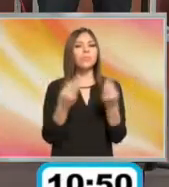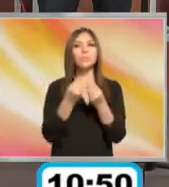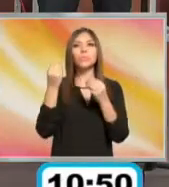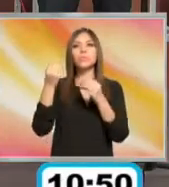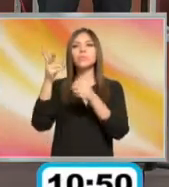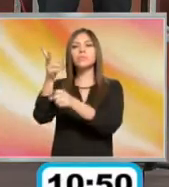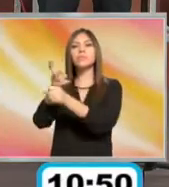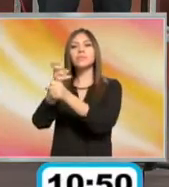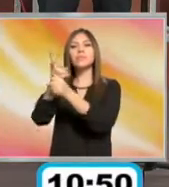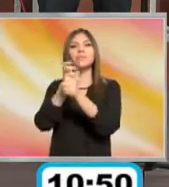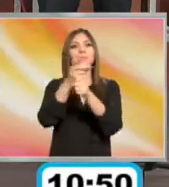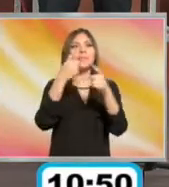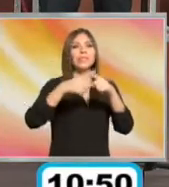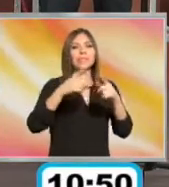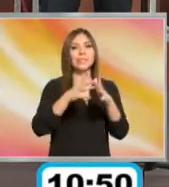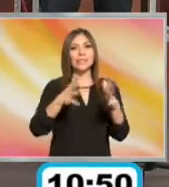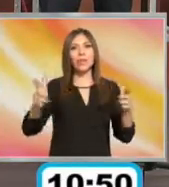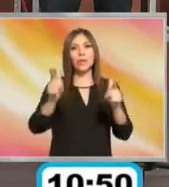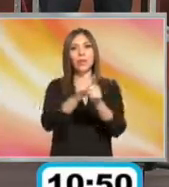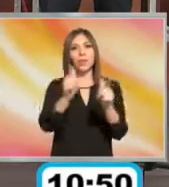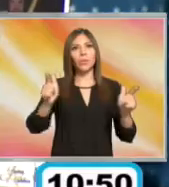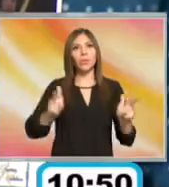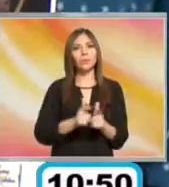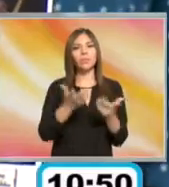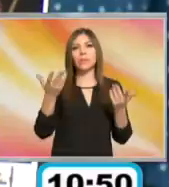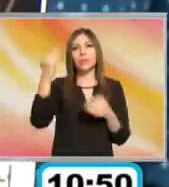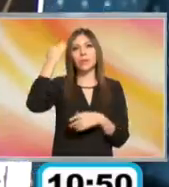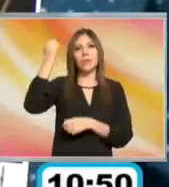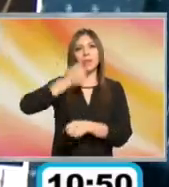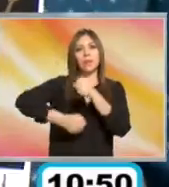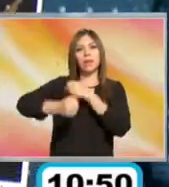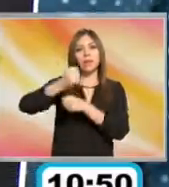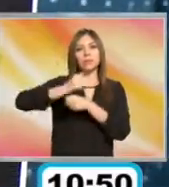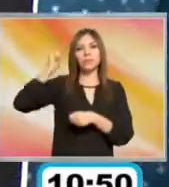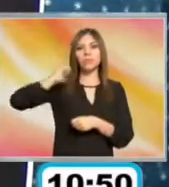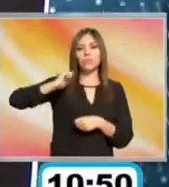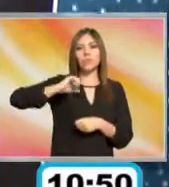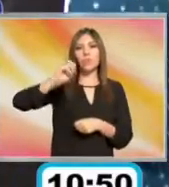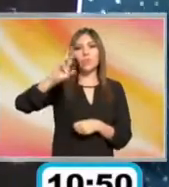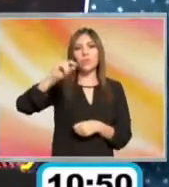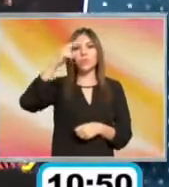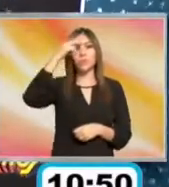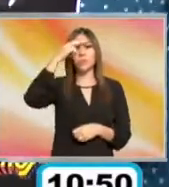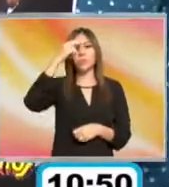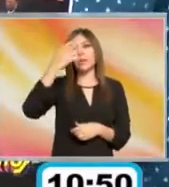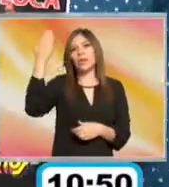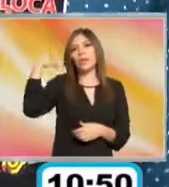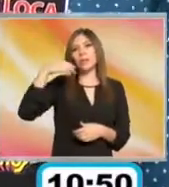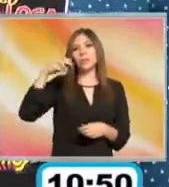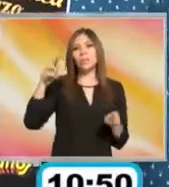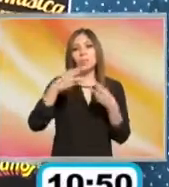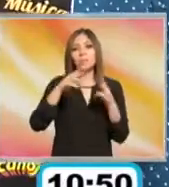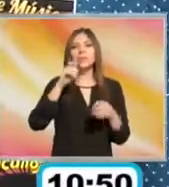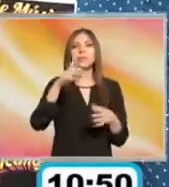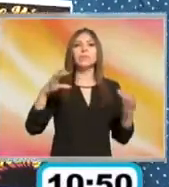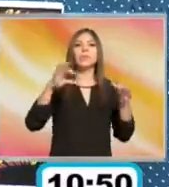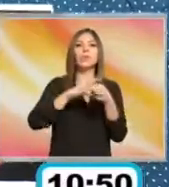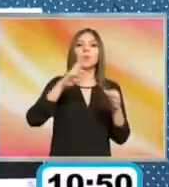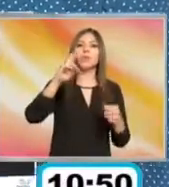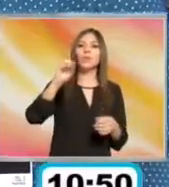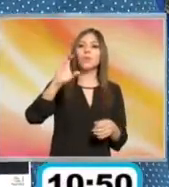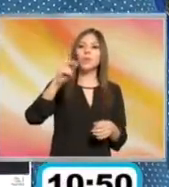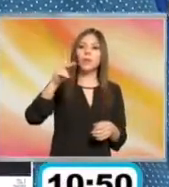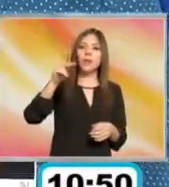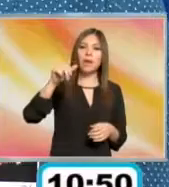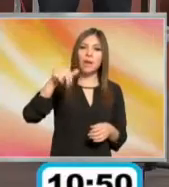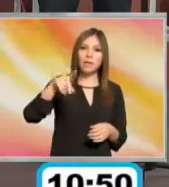grandes agrupaciones que fueron de la época de oro de la música? Sí, estamos combinando aquí un poquito lo que es el rock and roll